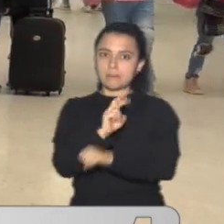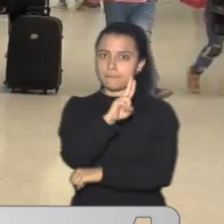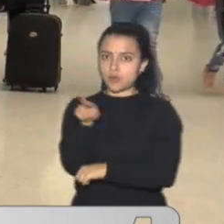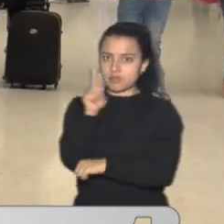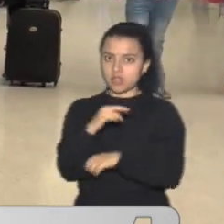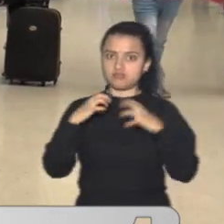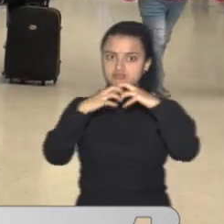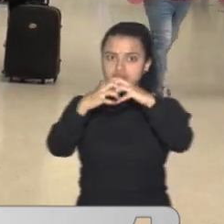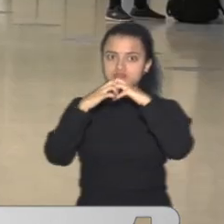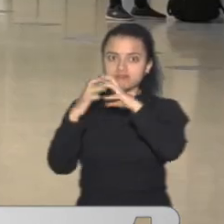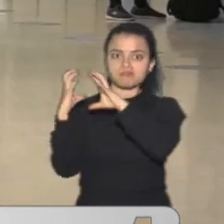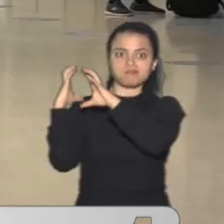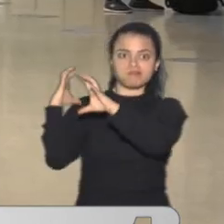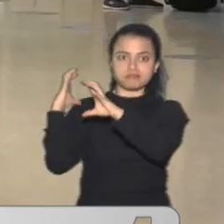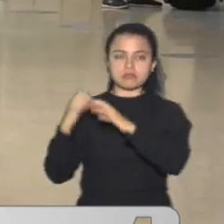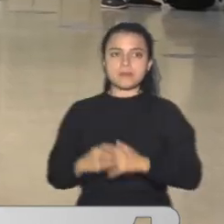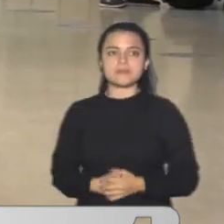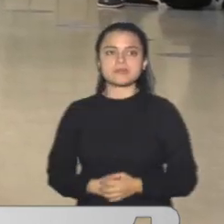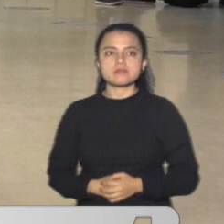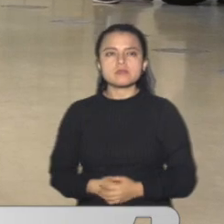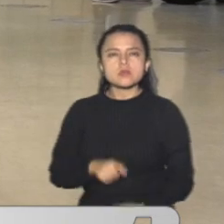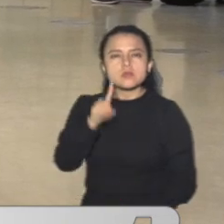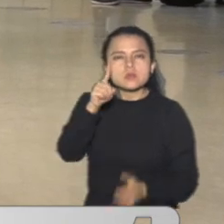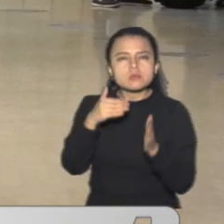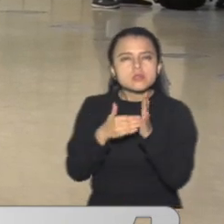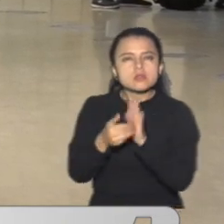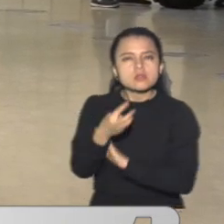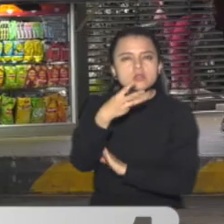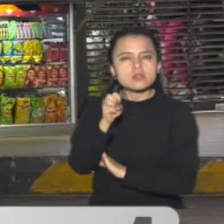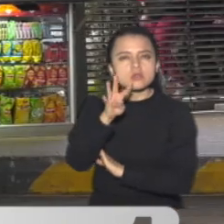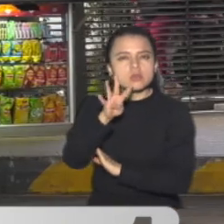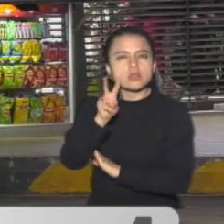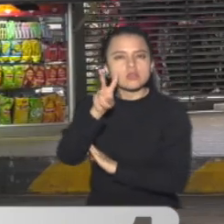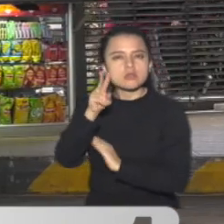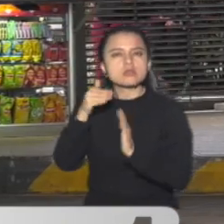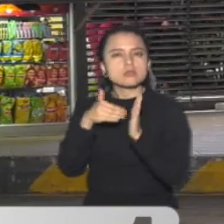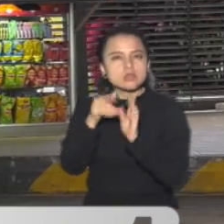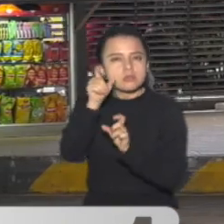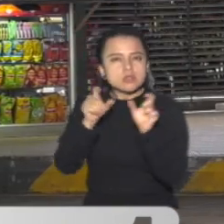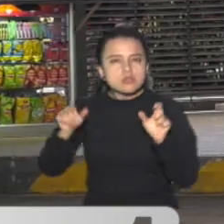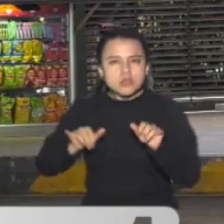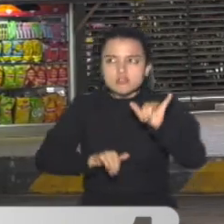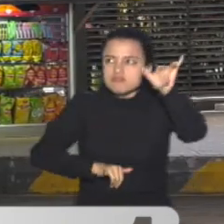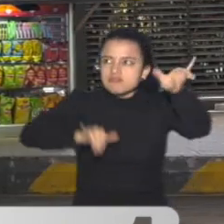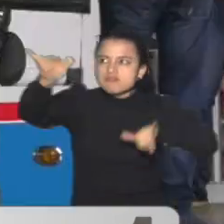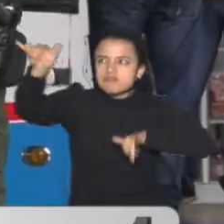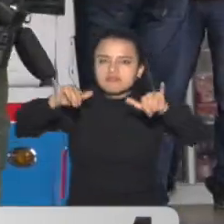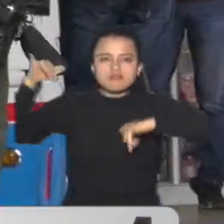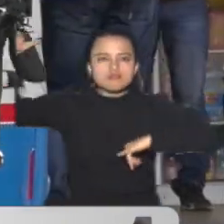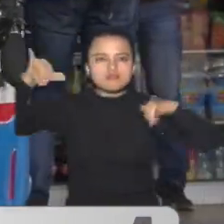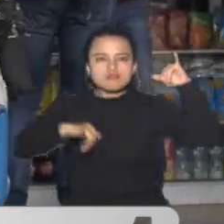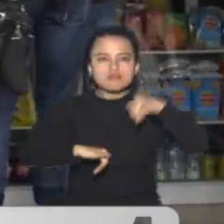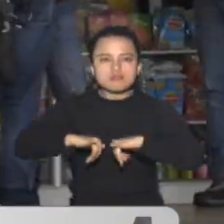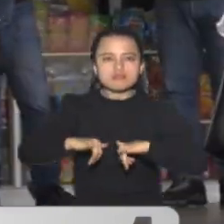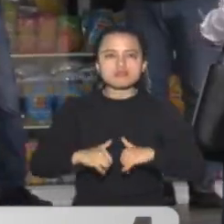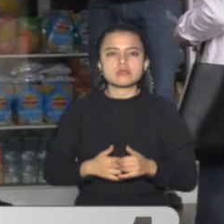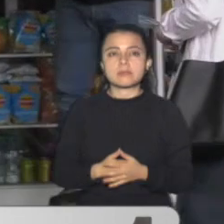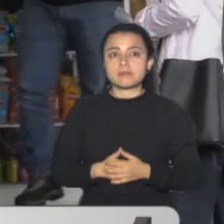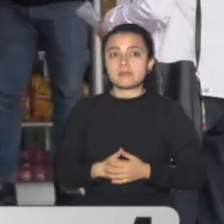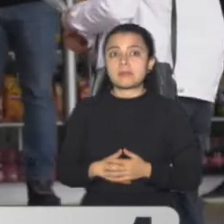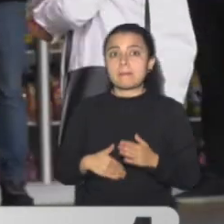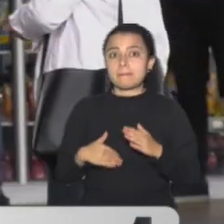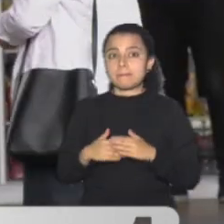terrestres se estima una movilización de un millón 342 mil 265 mil pasajeros en los aeropuertos serán más de